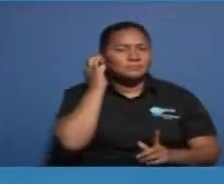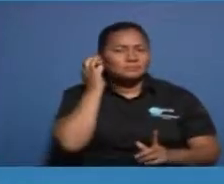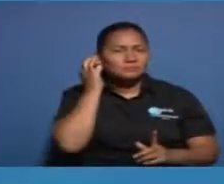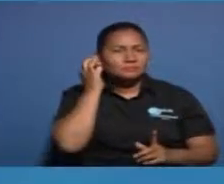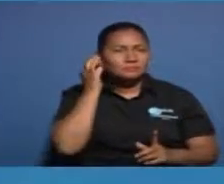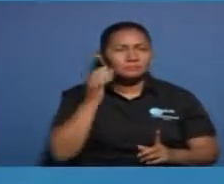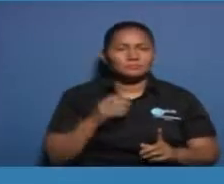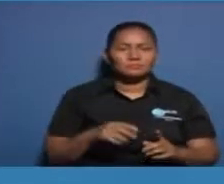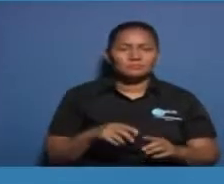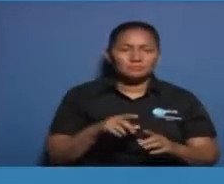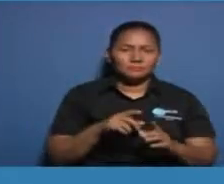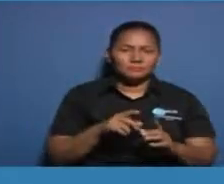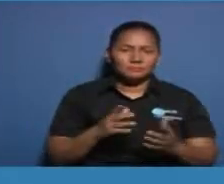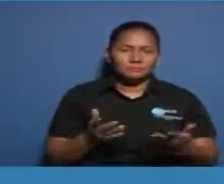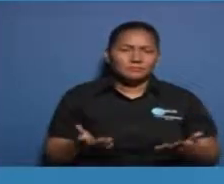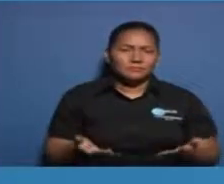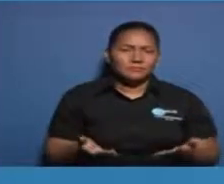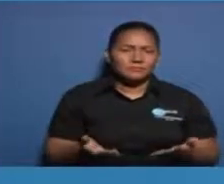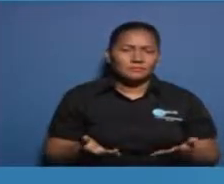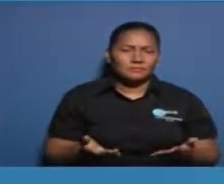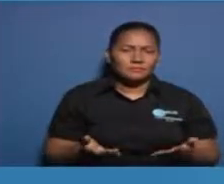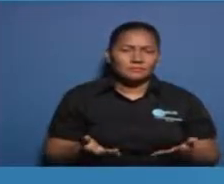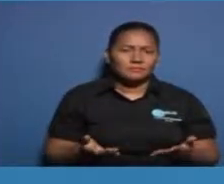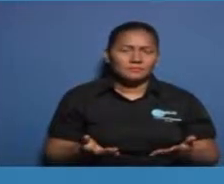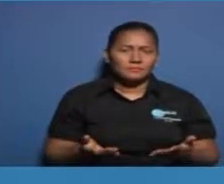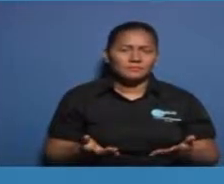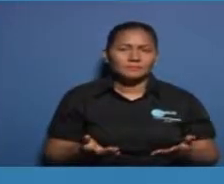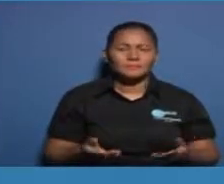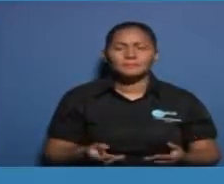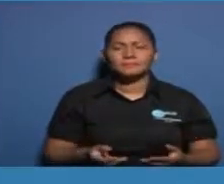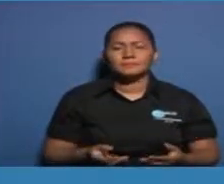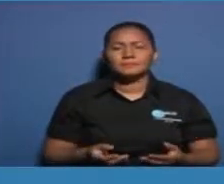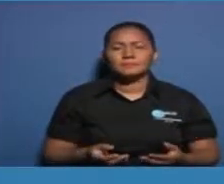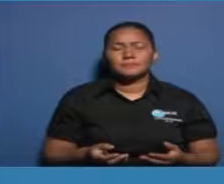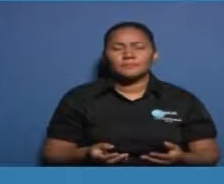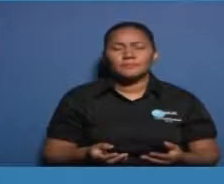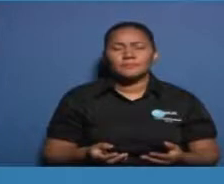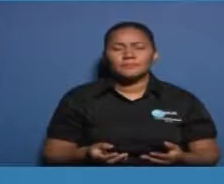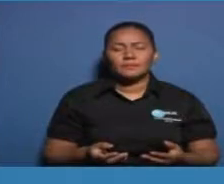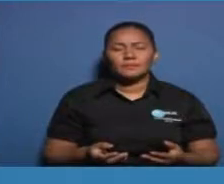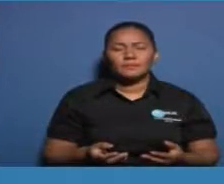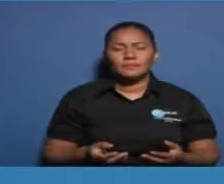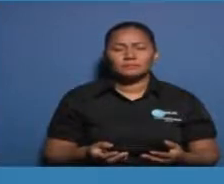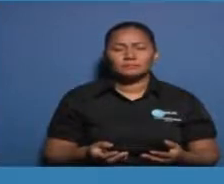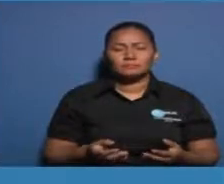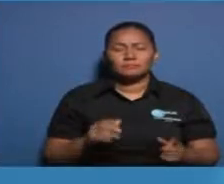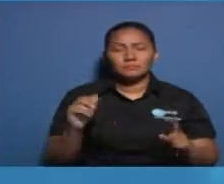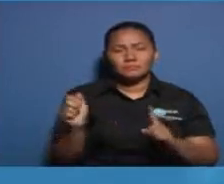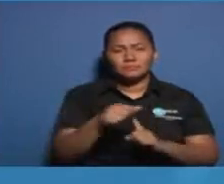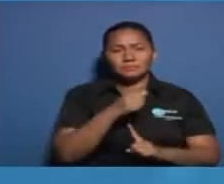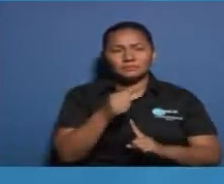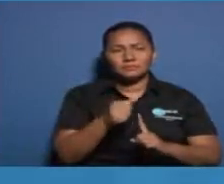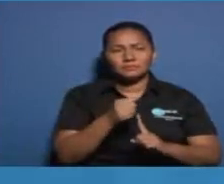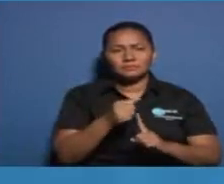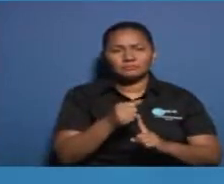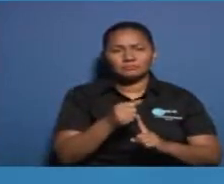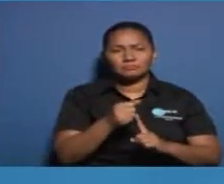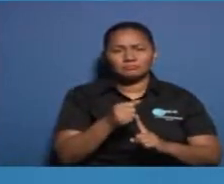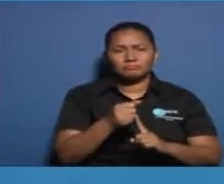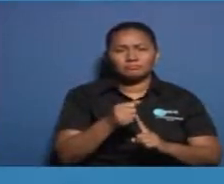estamos frente al concepto de violencia de género por supuesto que tiene matices esa violencia de género se puede traducir